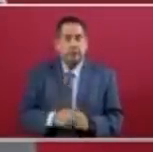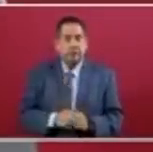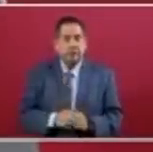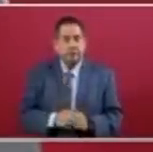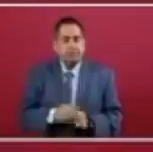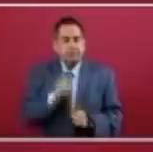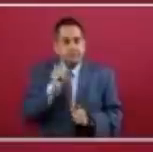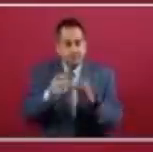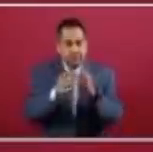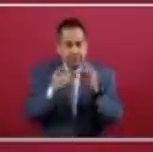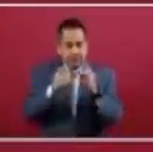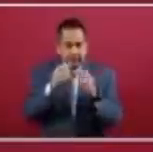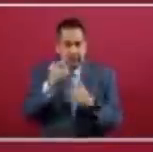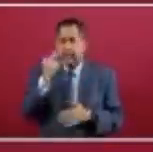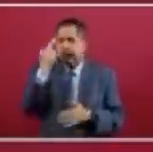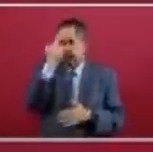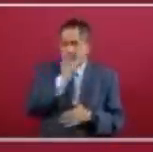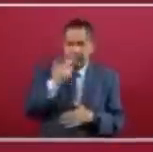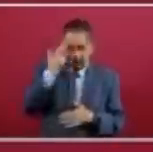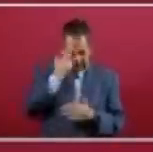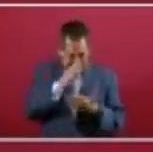es una revisión